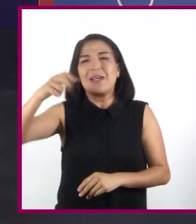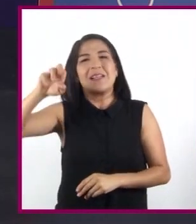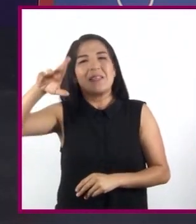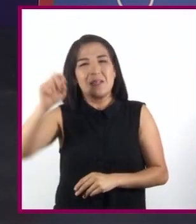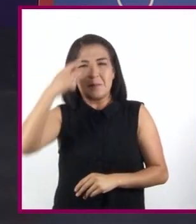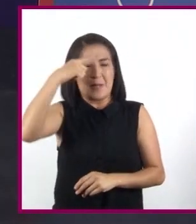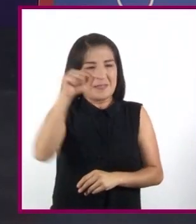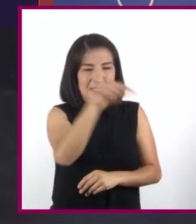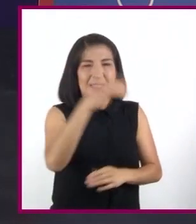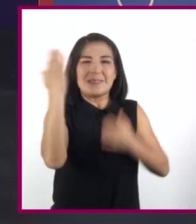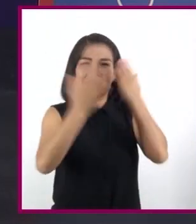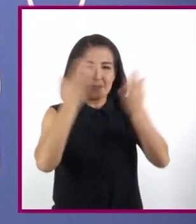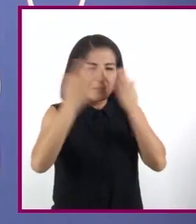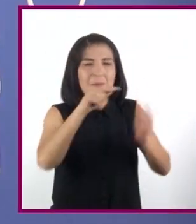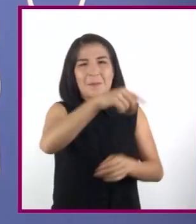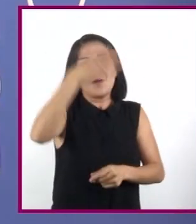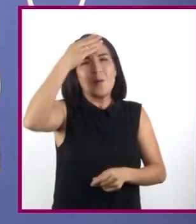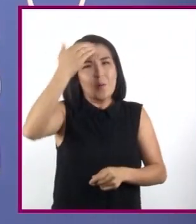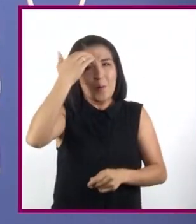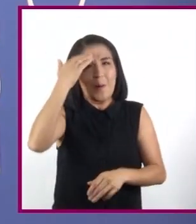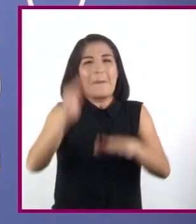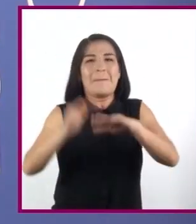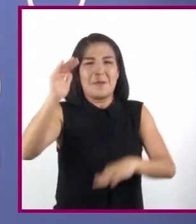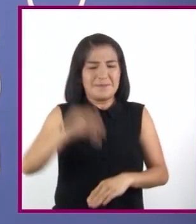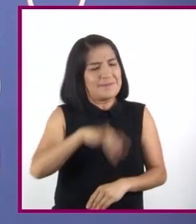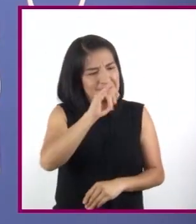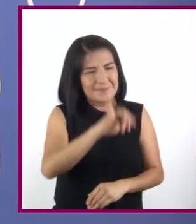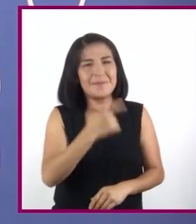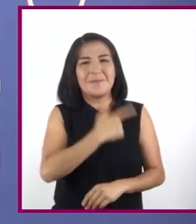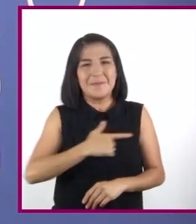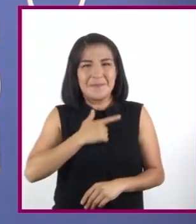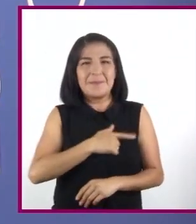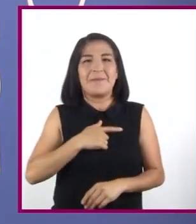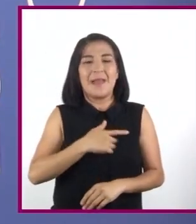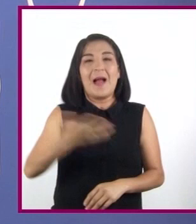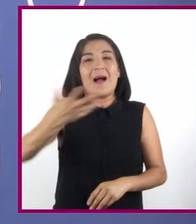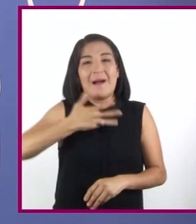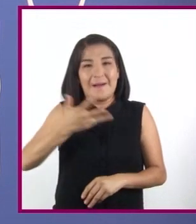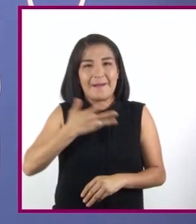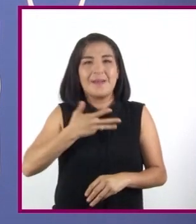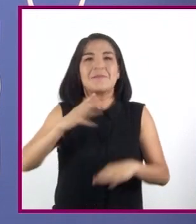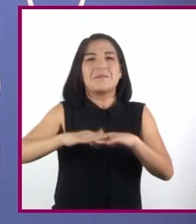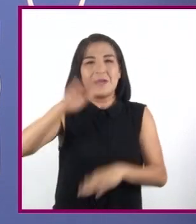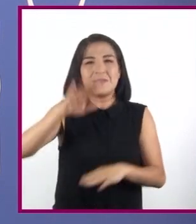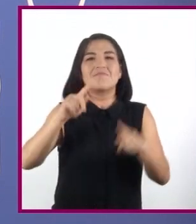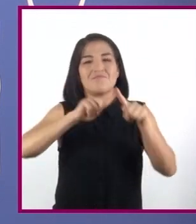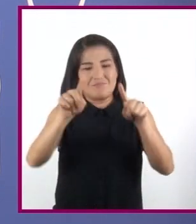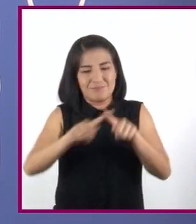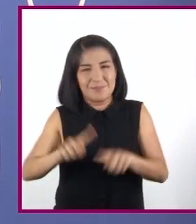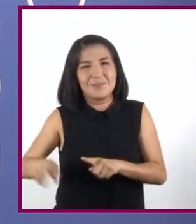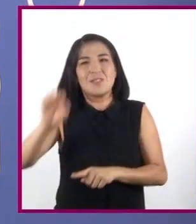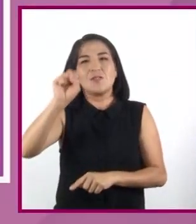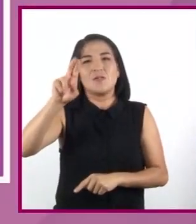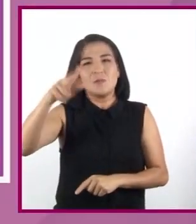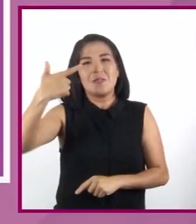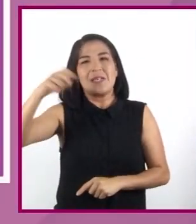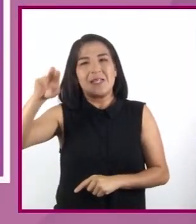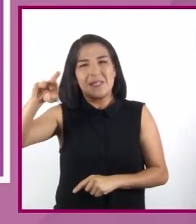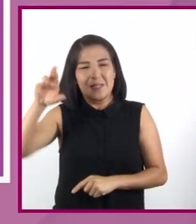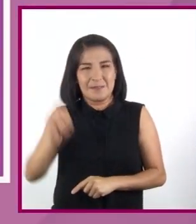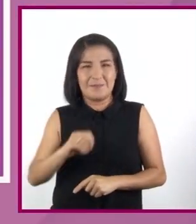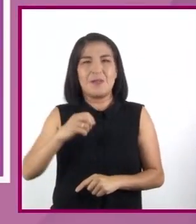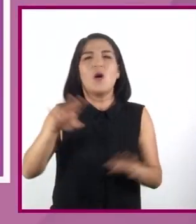los estudiantes conozcan más al respecto? Por supuesto que sí, Leslie. Existen una gran variedad de subgéneros narrativos,